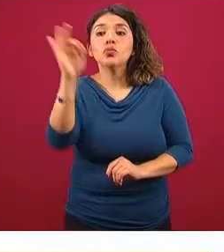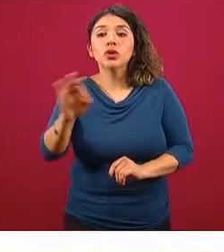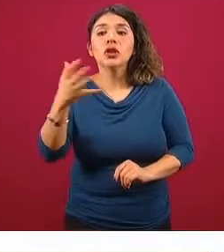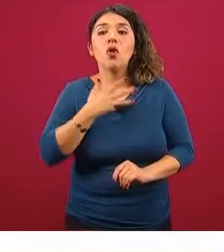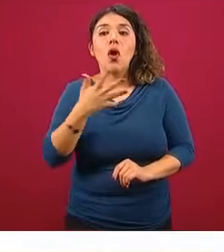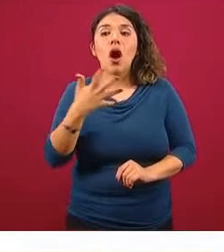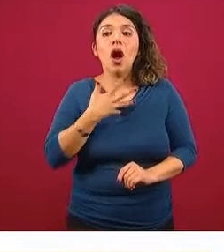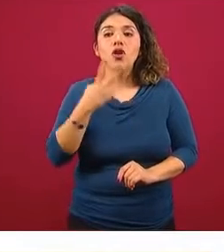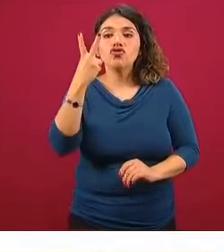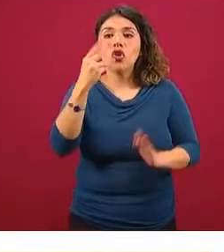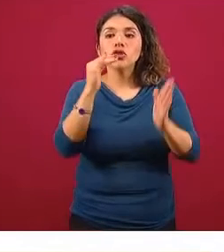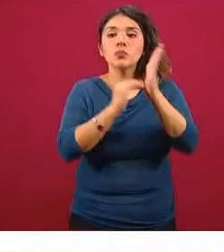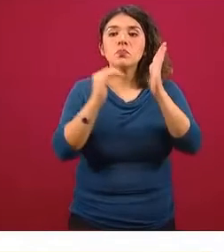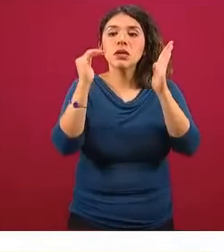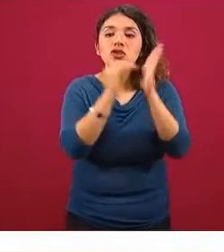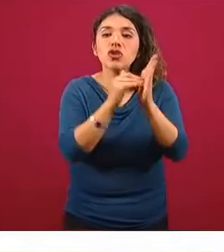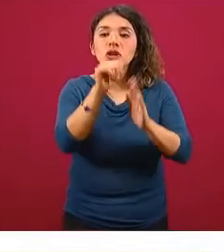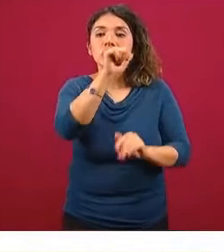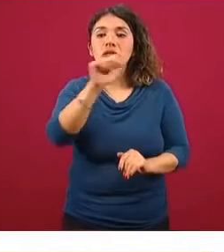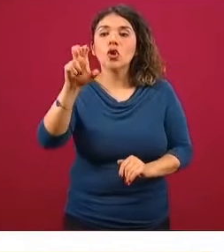son